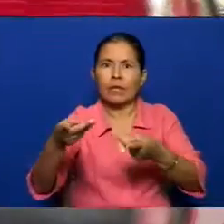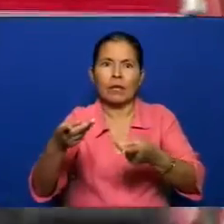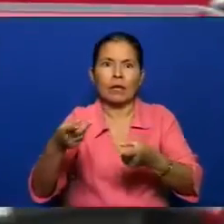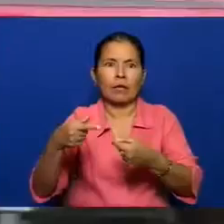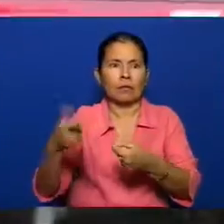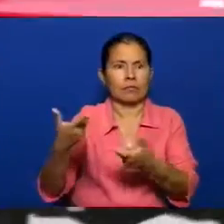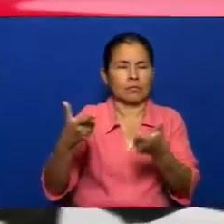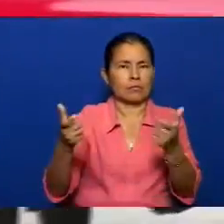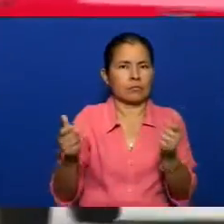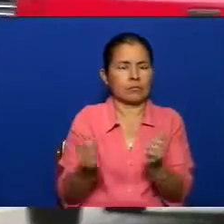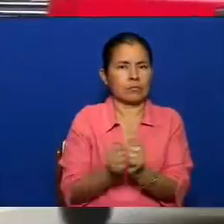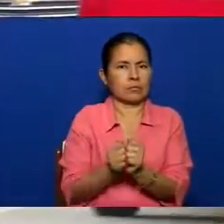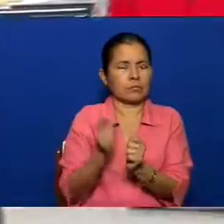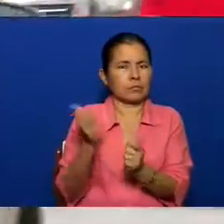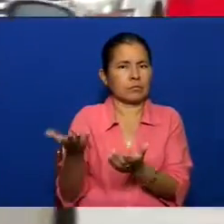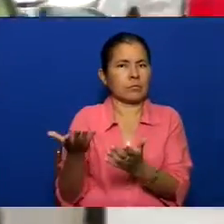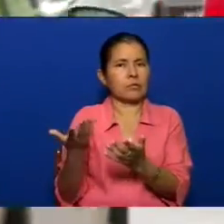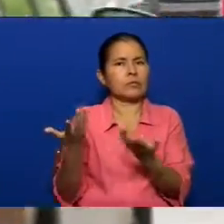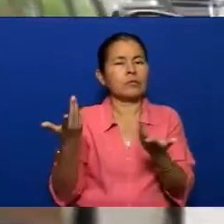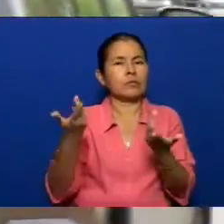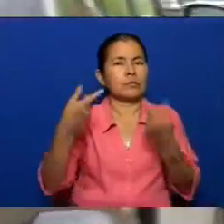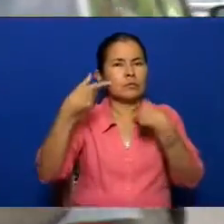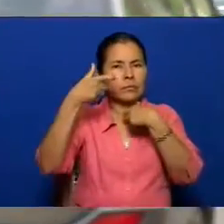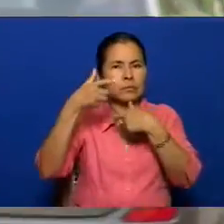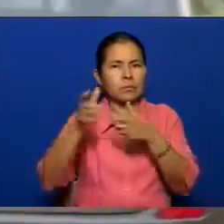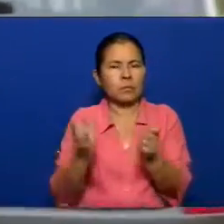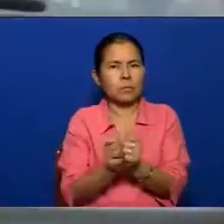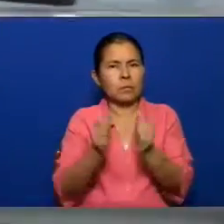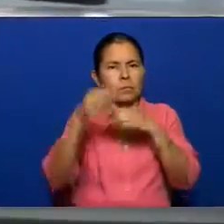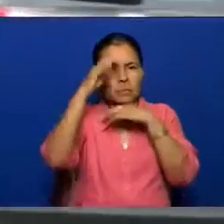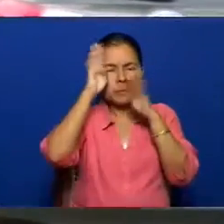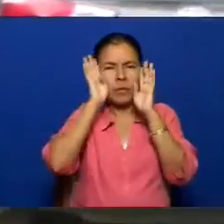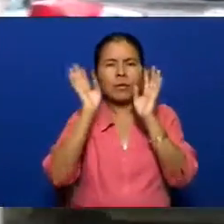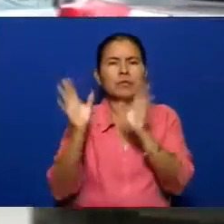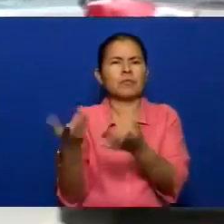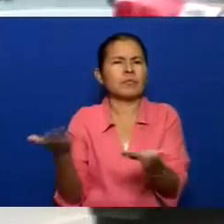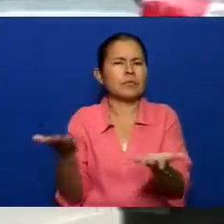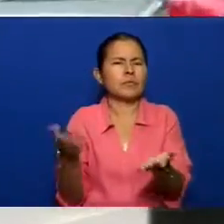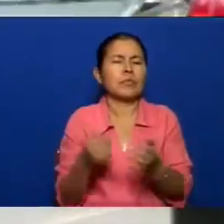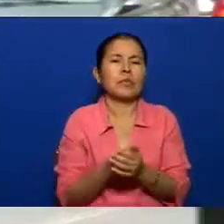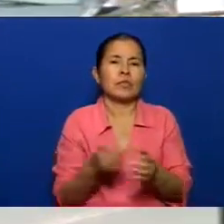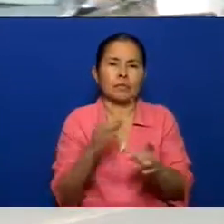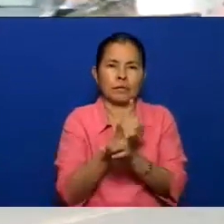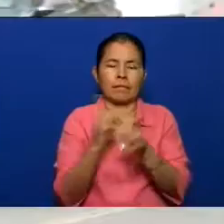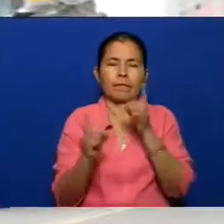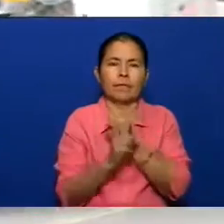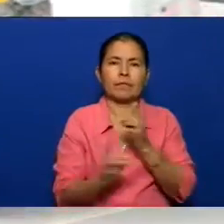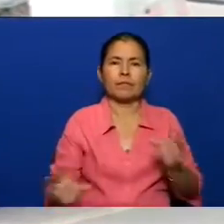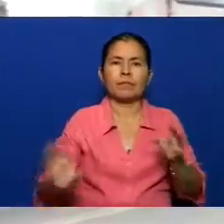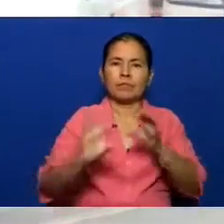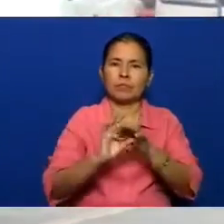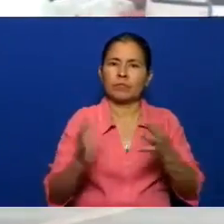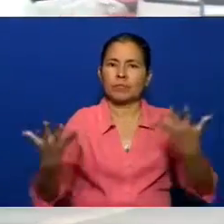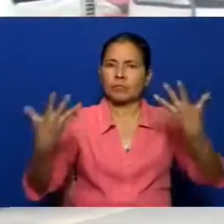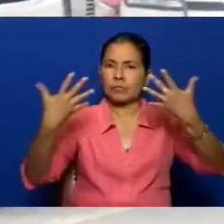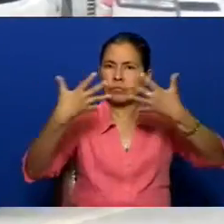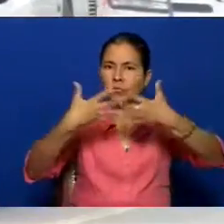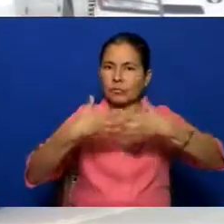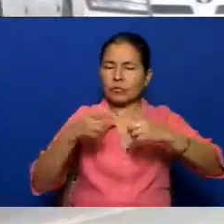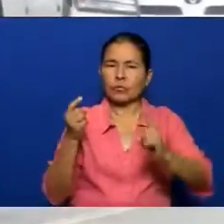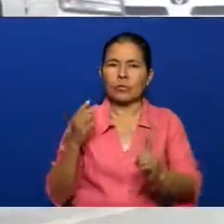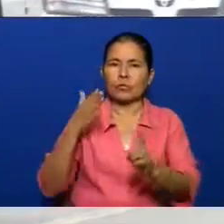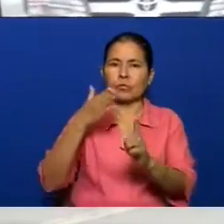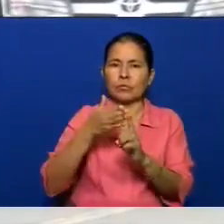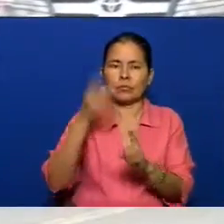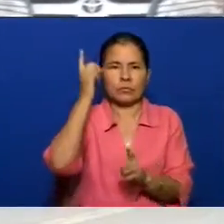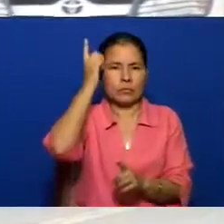va a sobrevivir. Entonces, todo ese conjunto de actores se conjugan para lo que son los nuevos objetivos. Muchas más metas